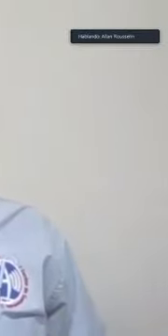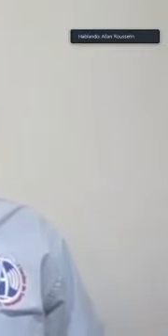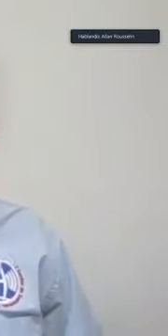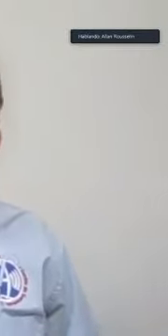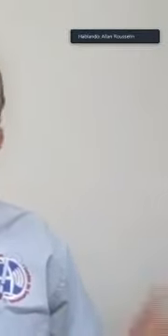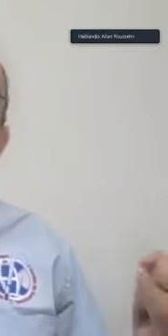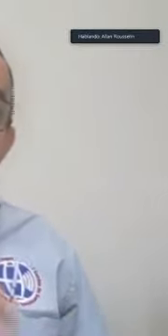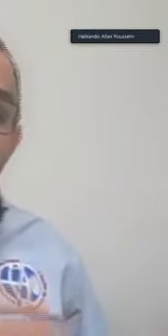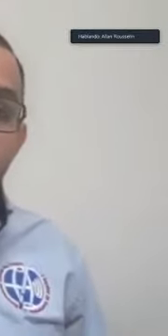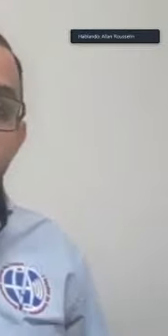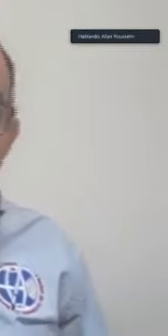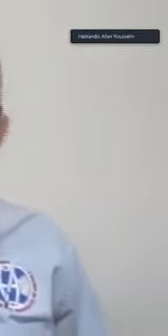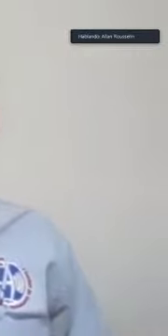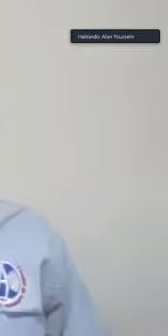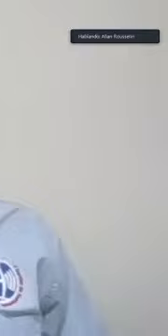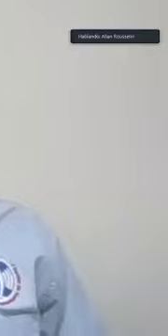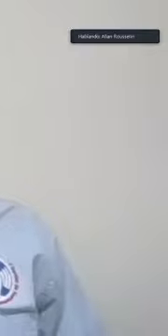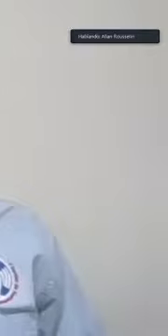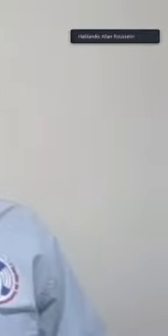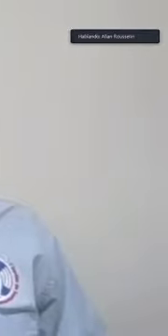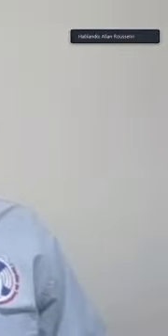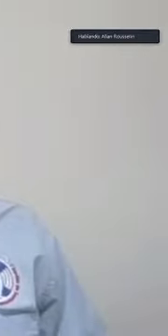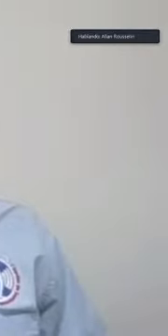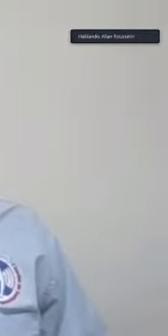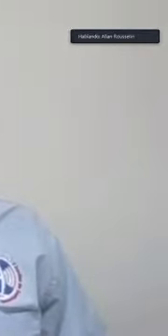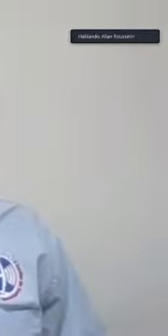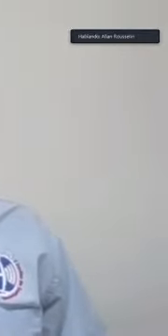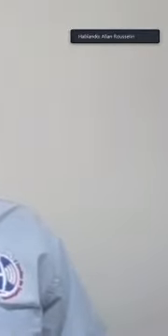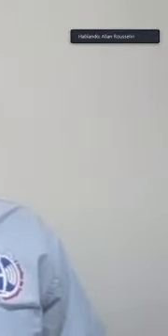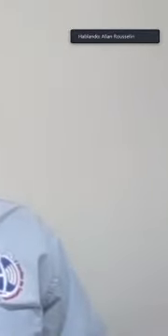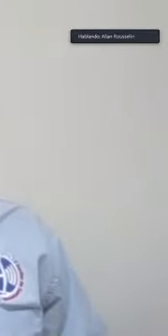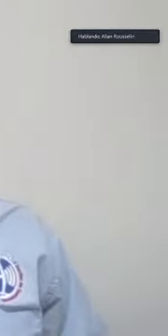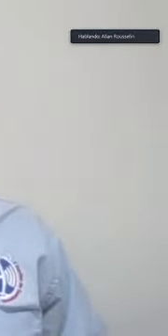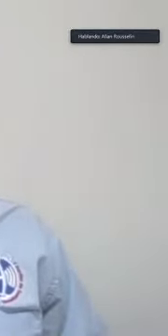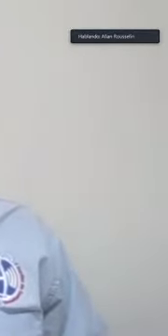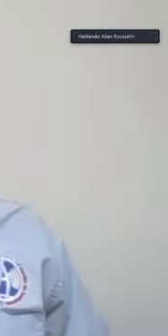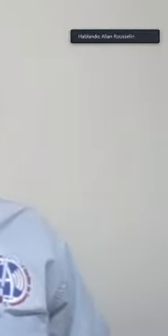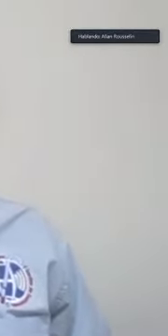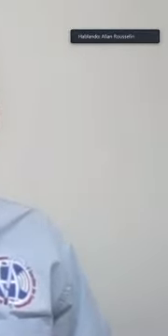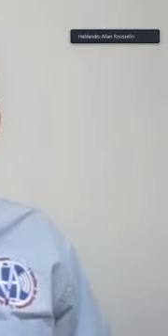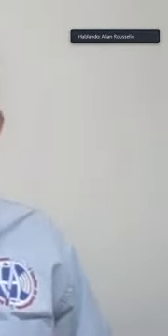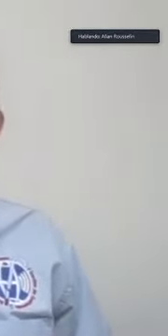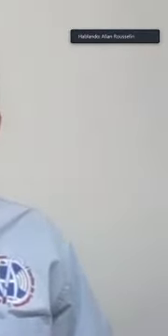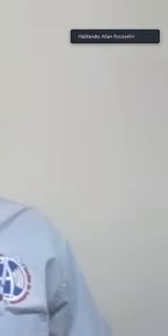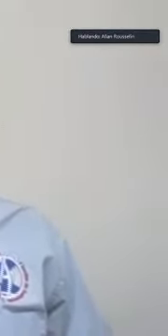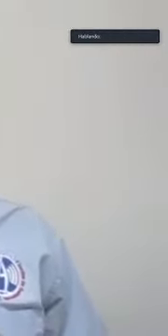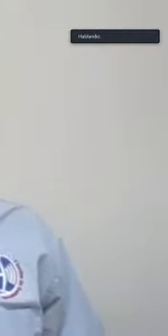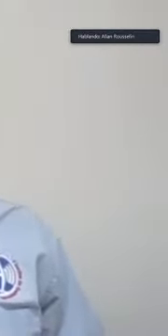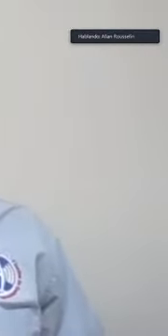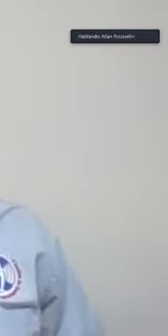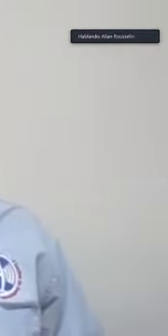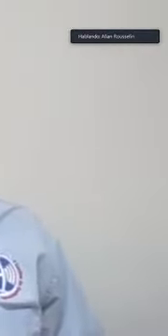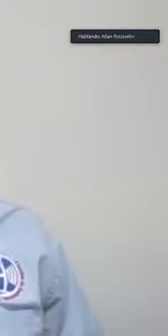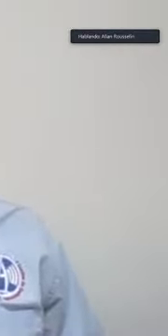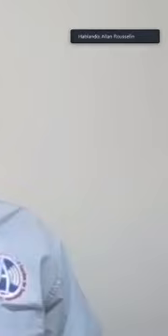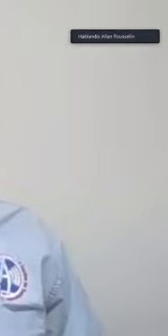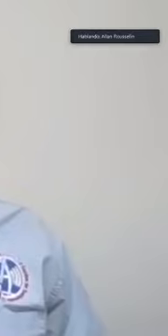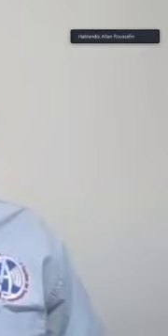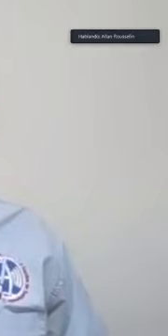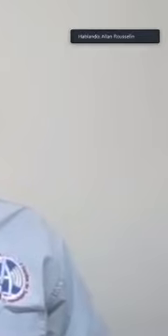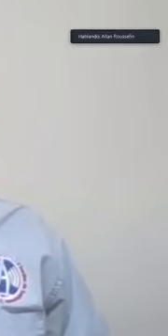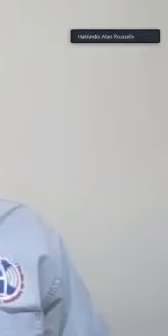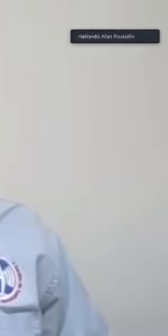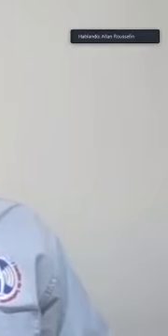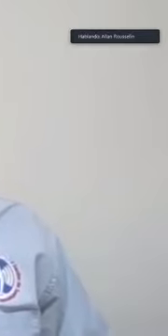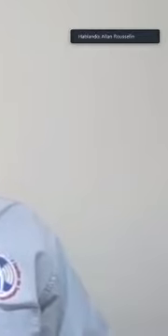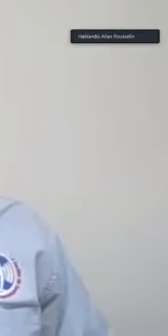especial, especializada en personas con discapacidad auditiva. También es técnico en audiología, intérprete de lengua de